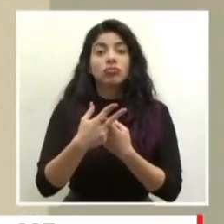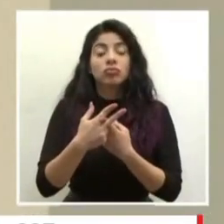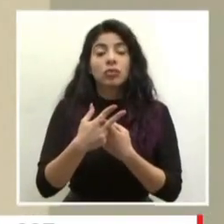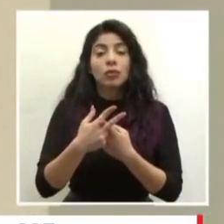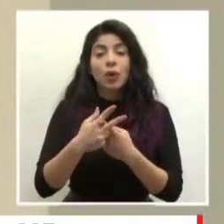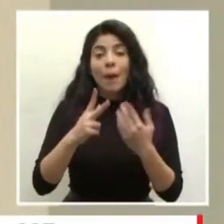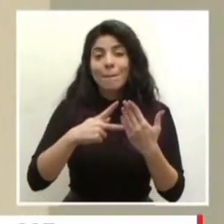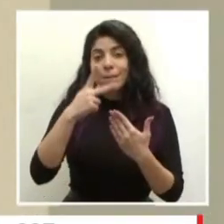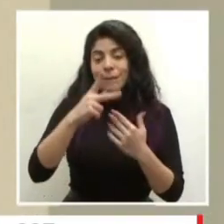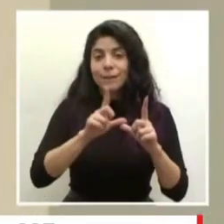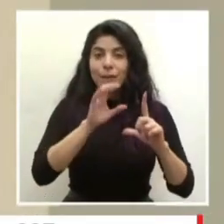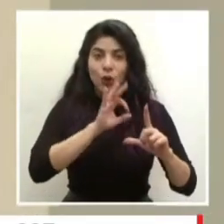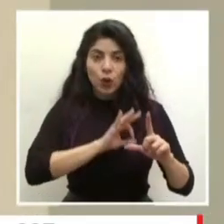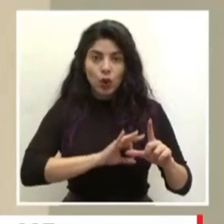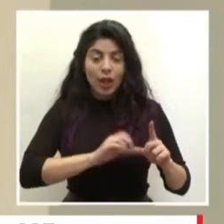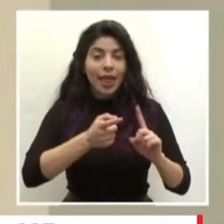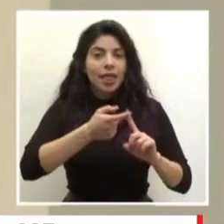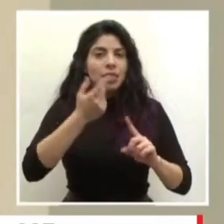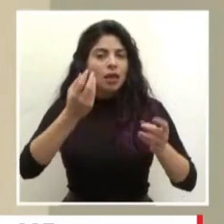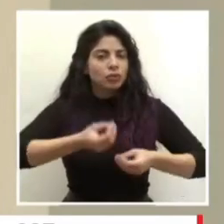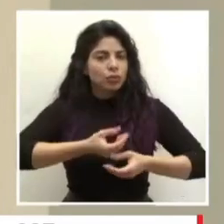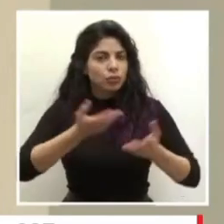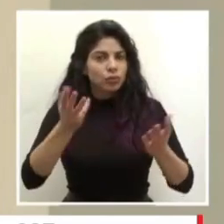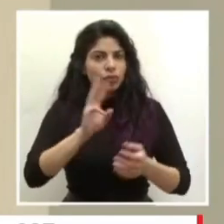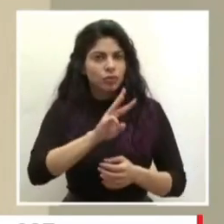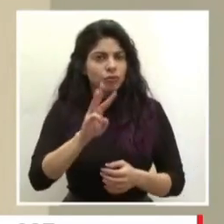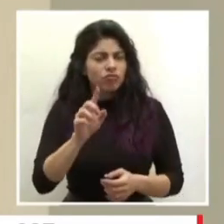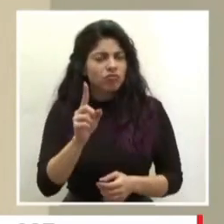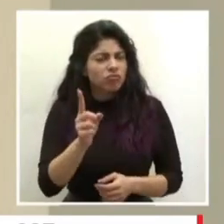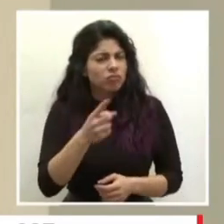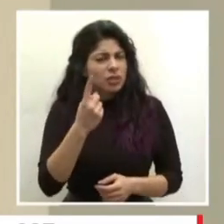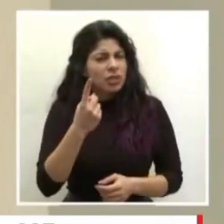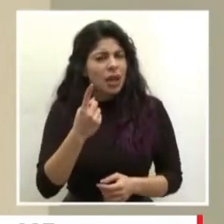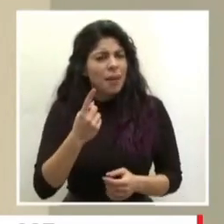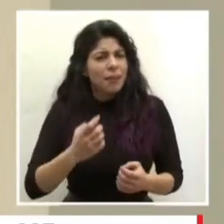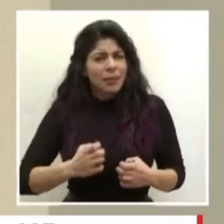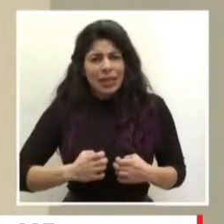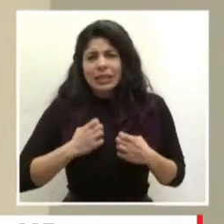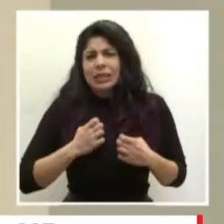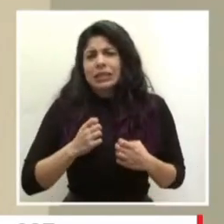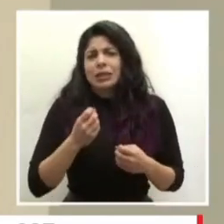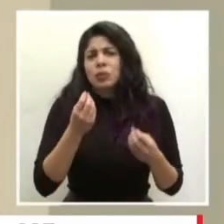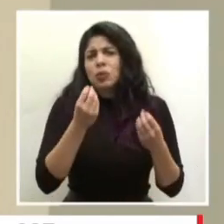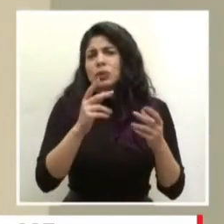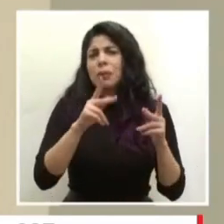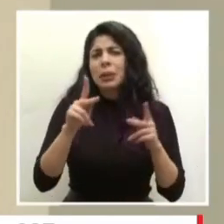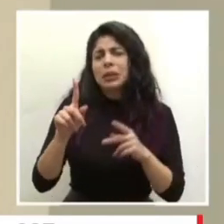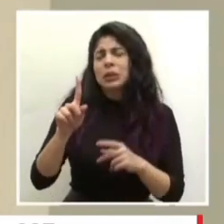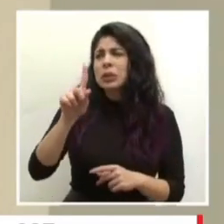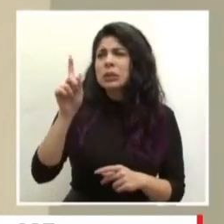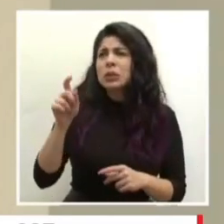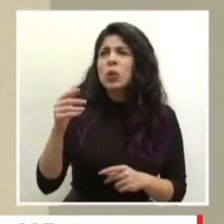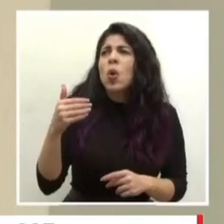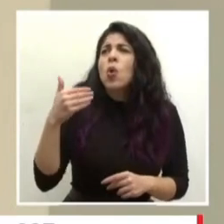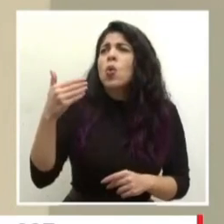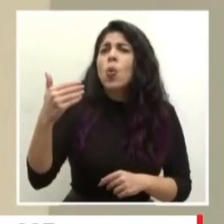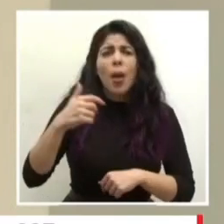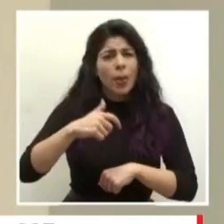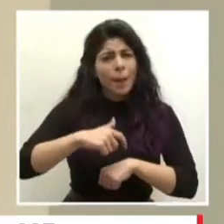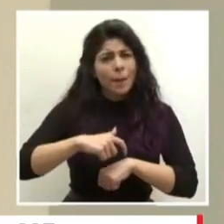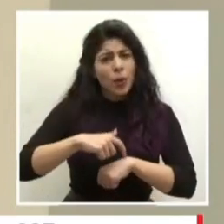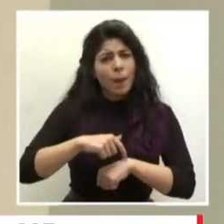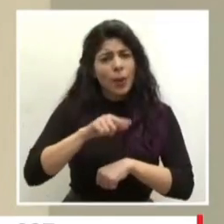el programa Proteger como tal y desde que se lanzó la plataforma, siempre ha existido la interrogante de las personas de cuándo iba a ser el momento en que